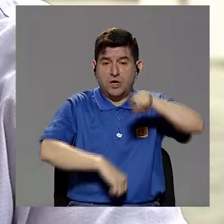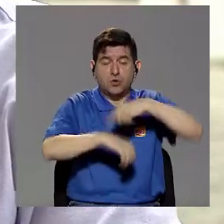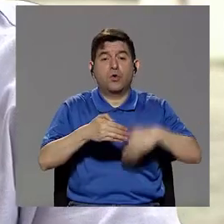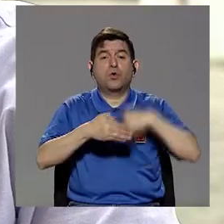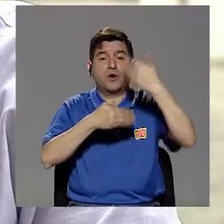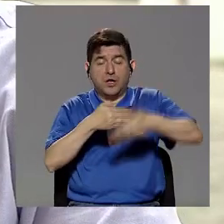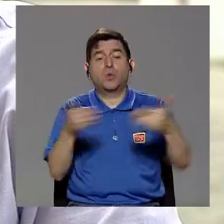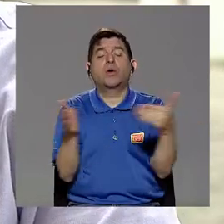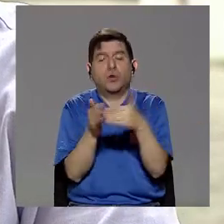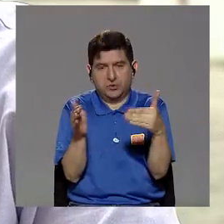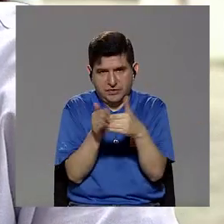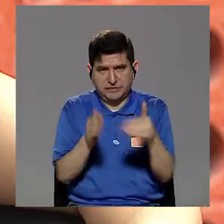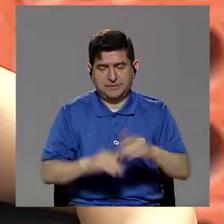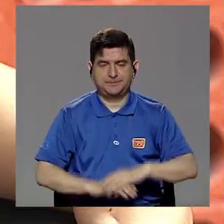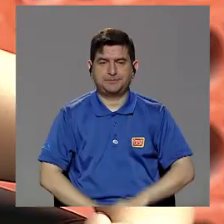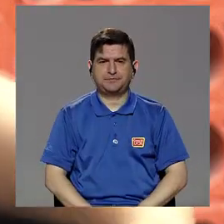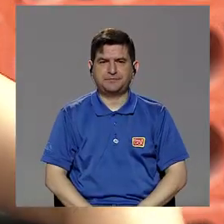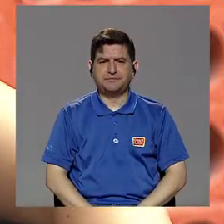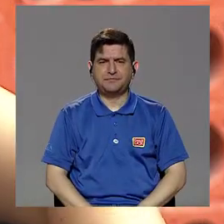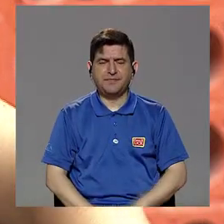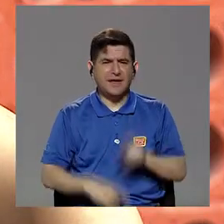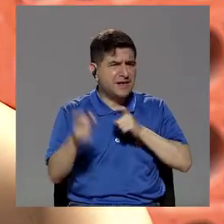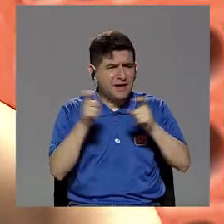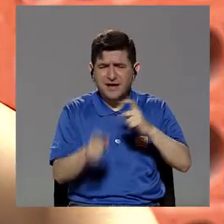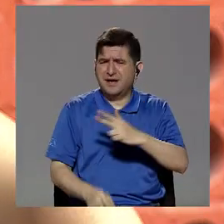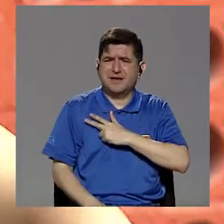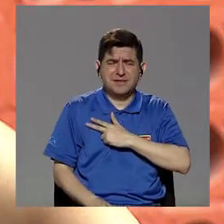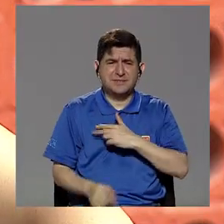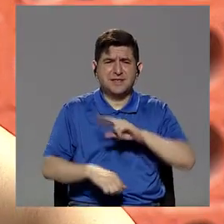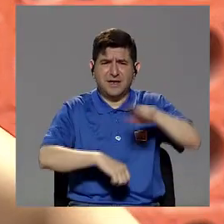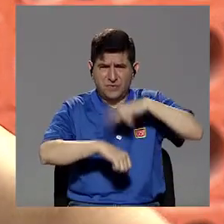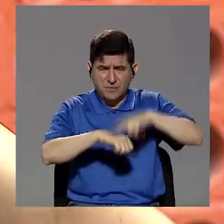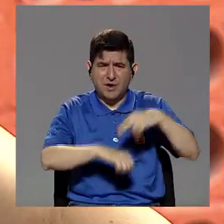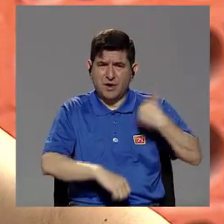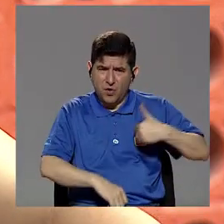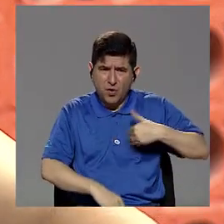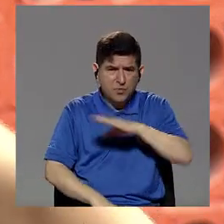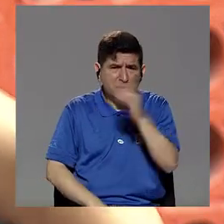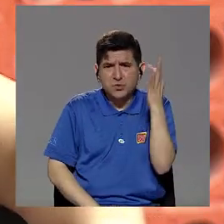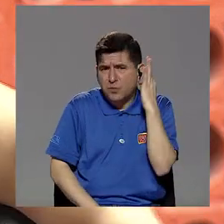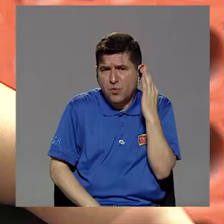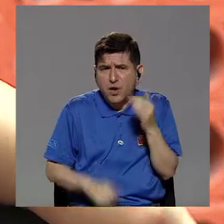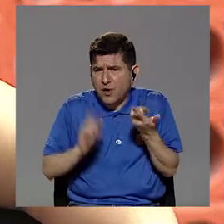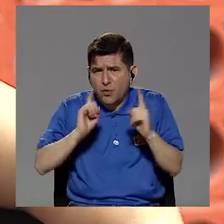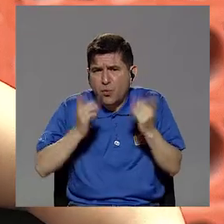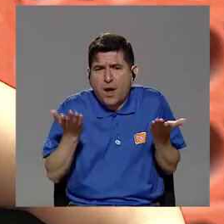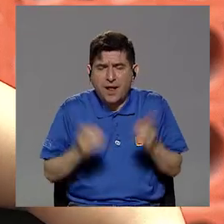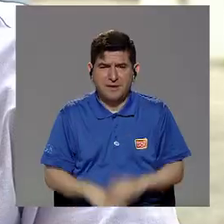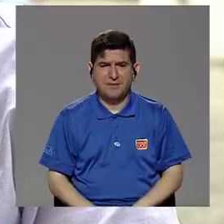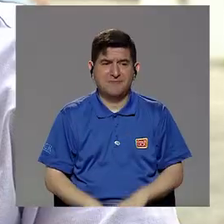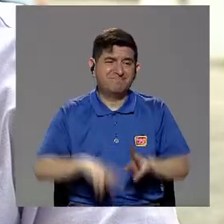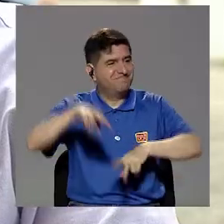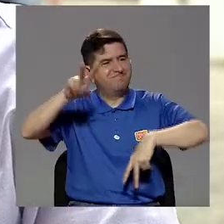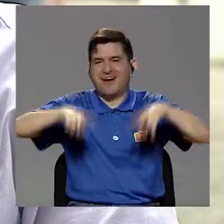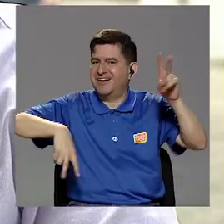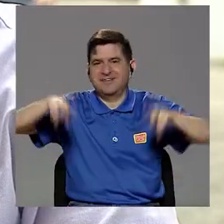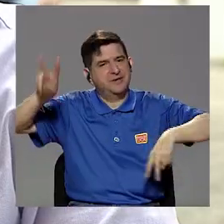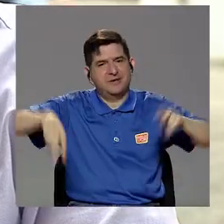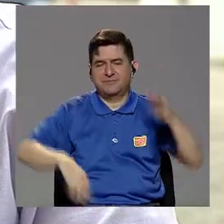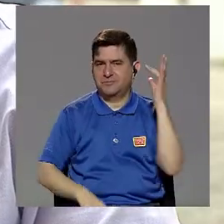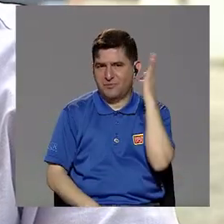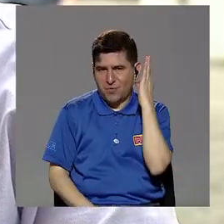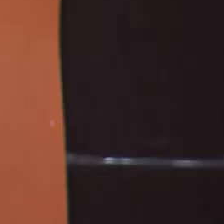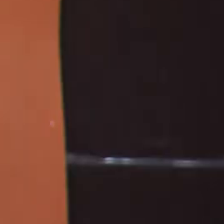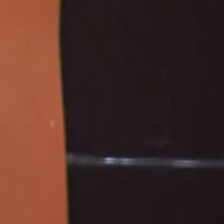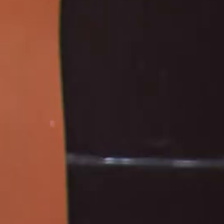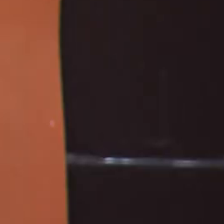que siga la siguiente micción. ¿La incontinencia se presenta con más frecuencia en hombres que en mujeres? Es muy variable, o sea, en